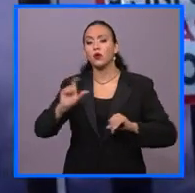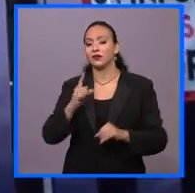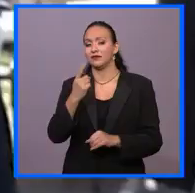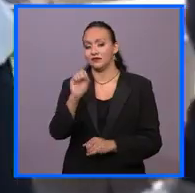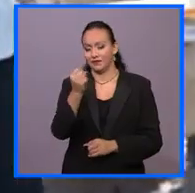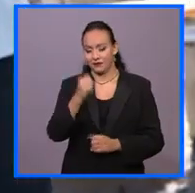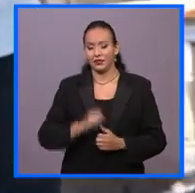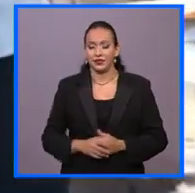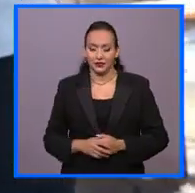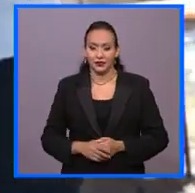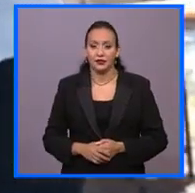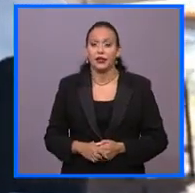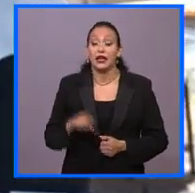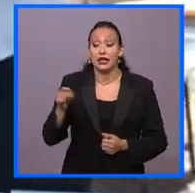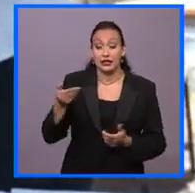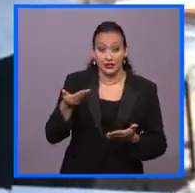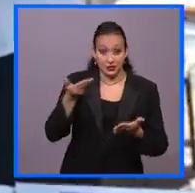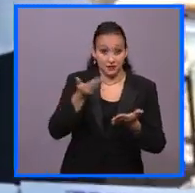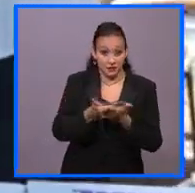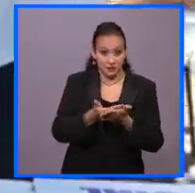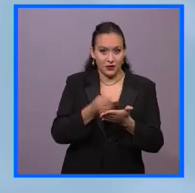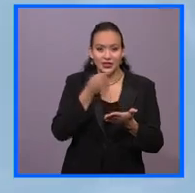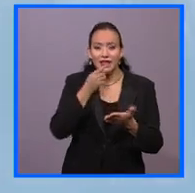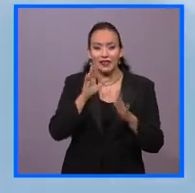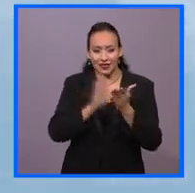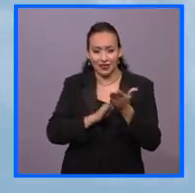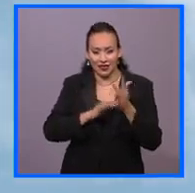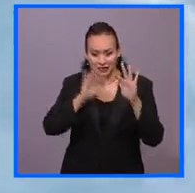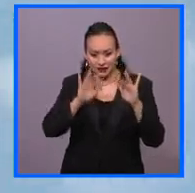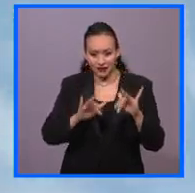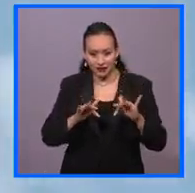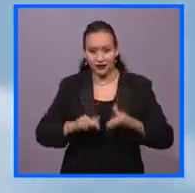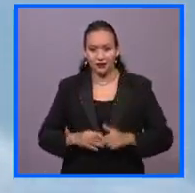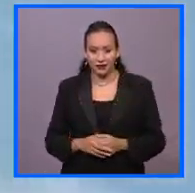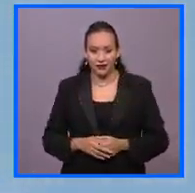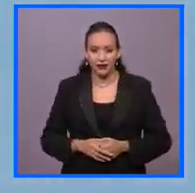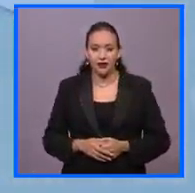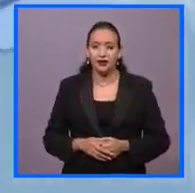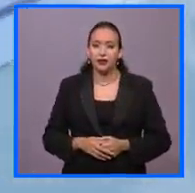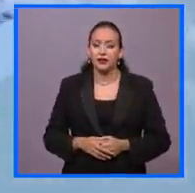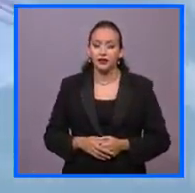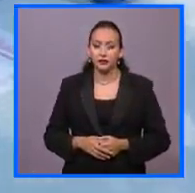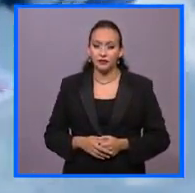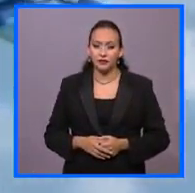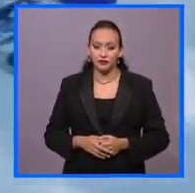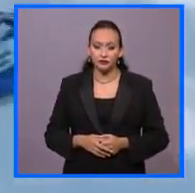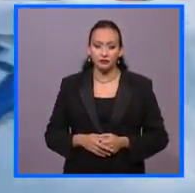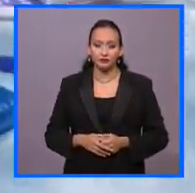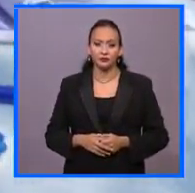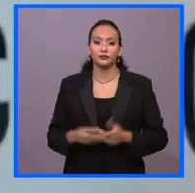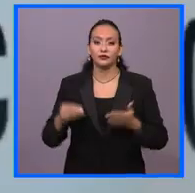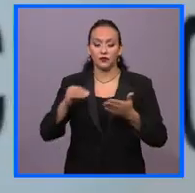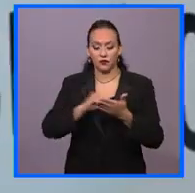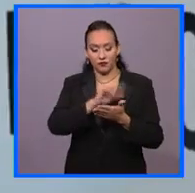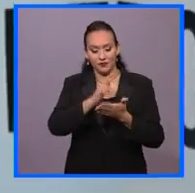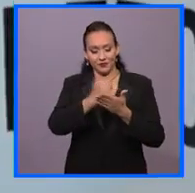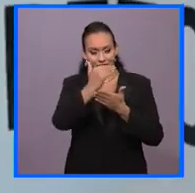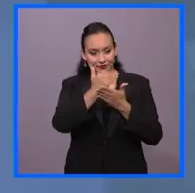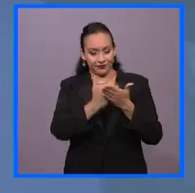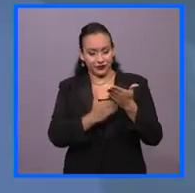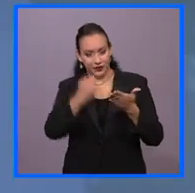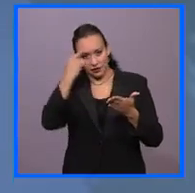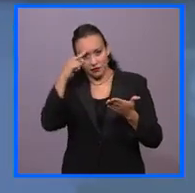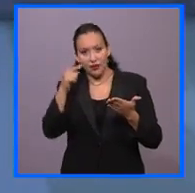septiembre. Dicha propuesta, indica el documento, forma parte de una serie de medidas legislativas emergentes que